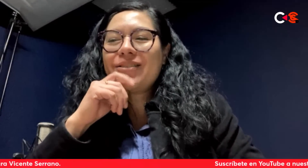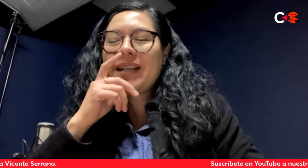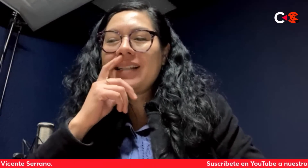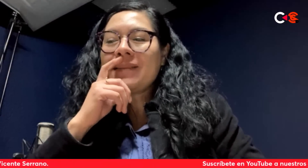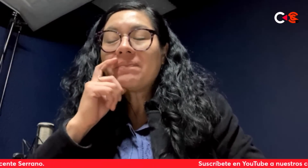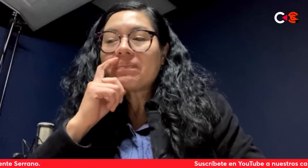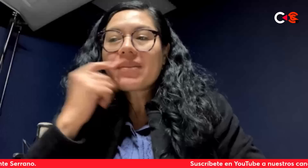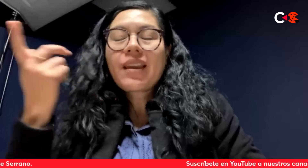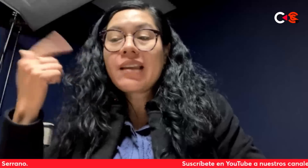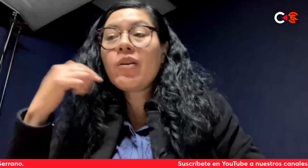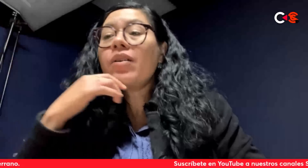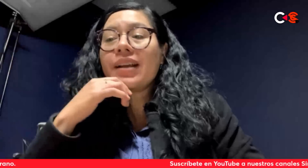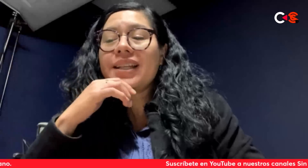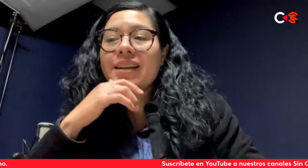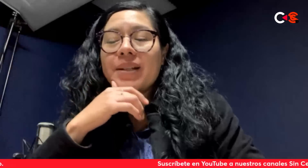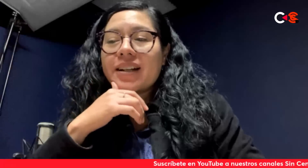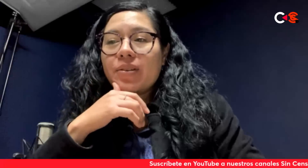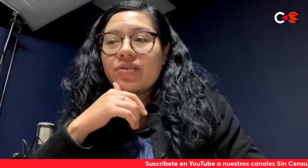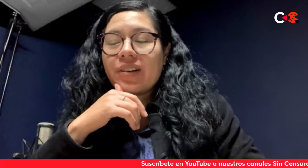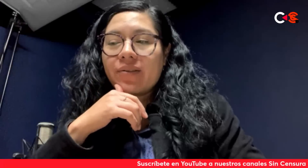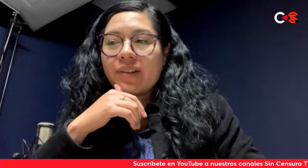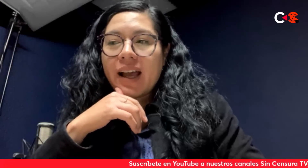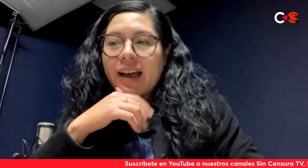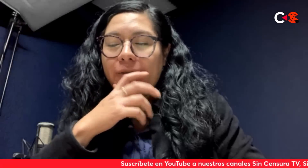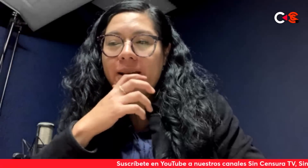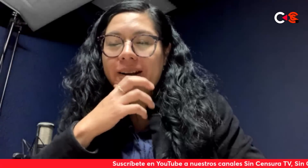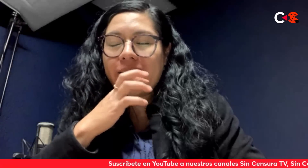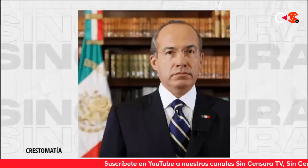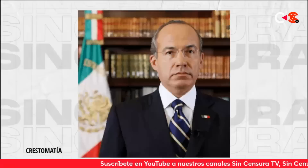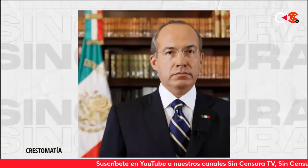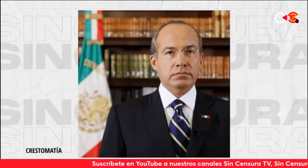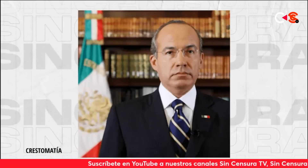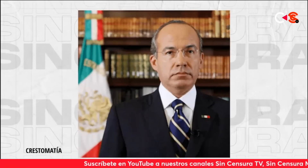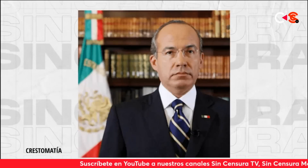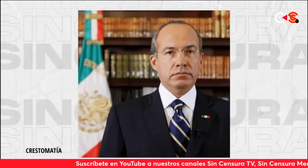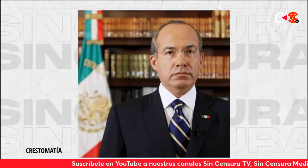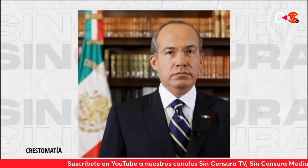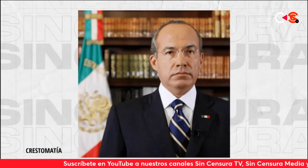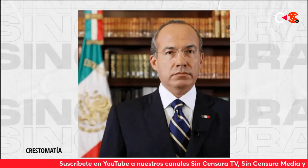ahoga sus penas. Y luego regresa más rabioso que nunca a ver con qué,